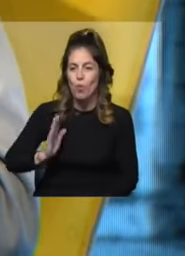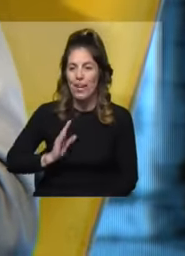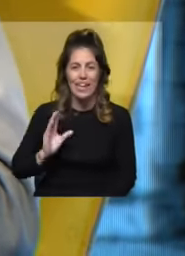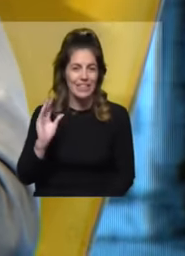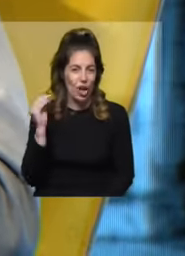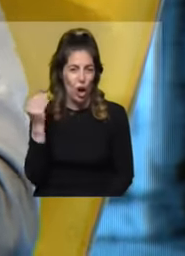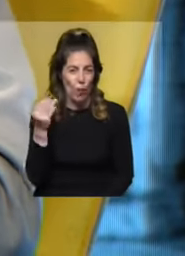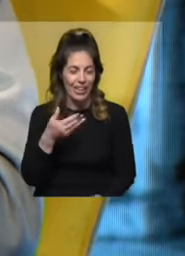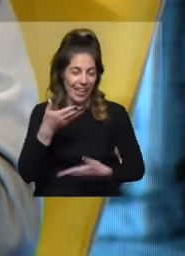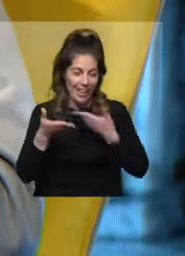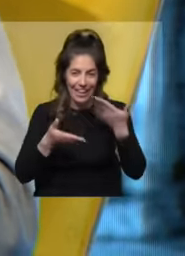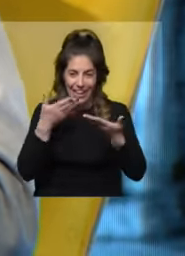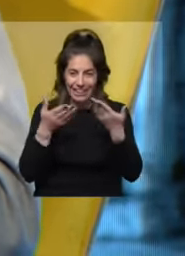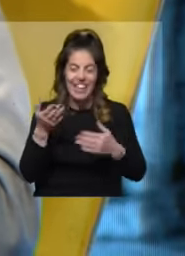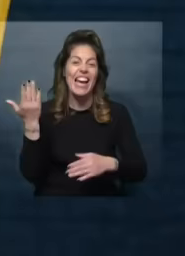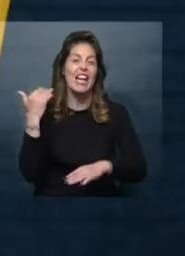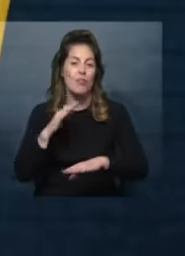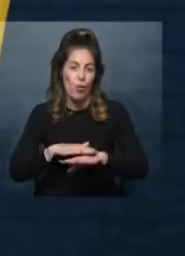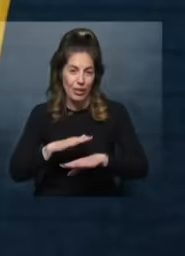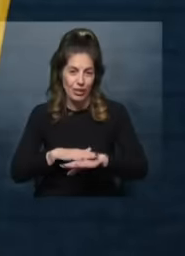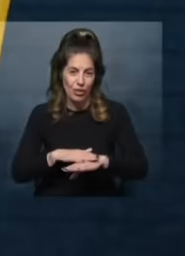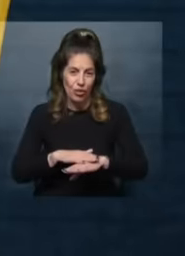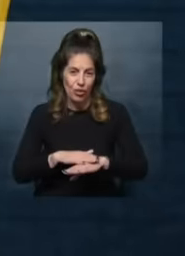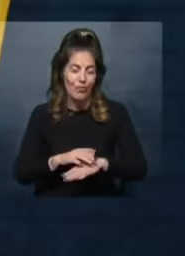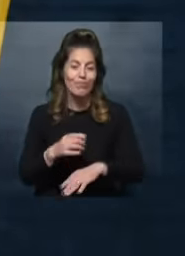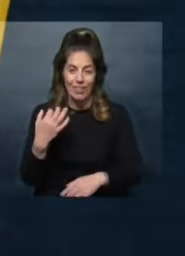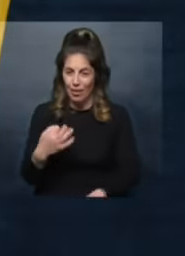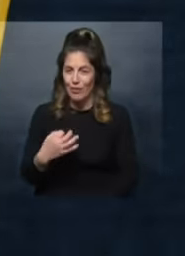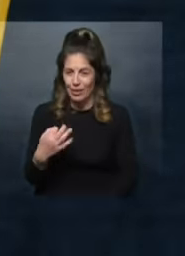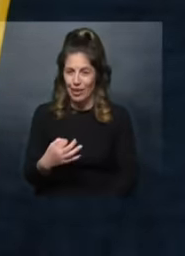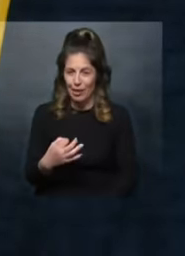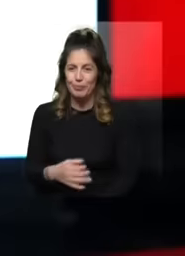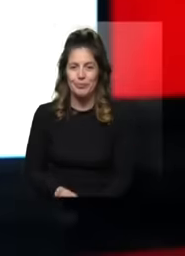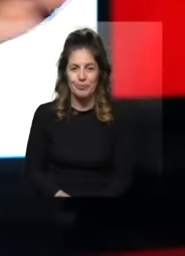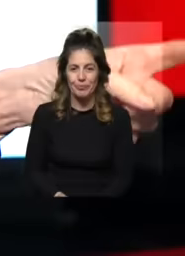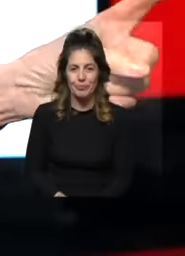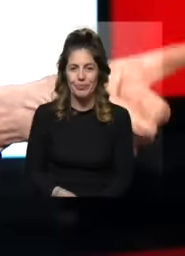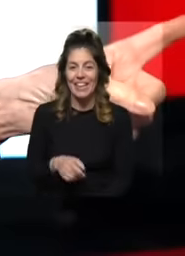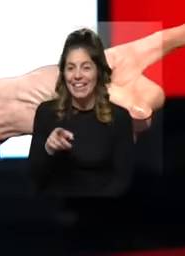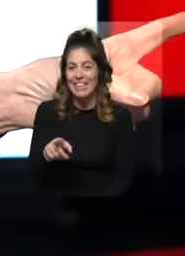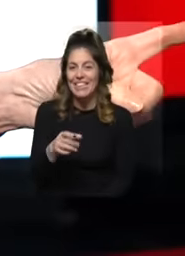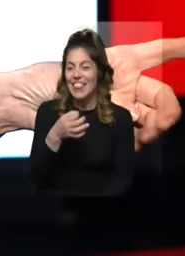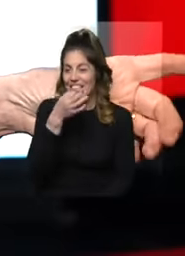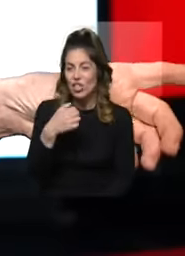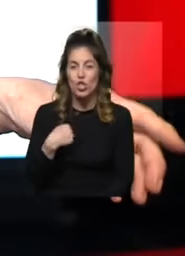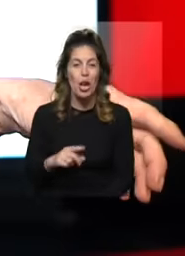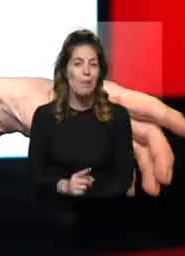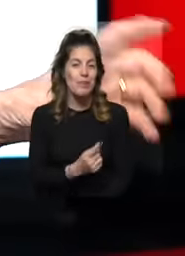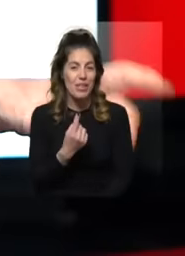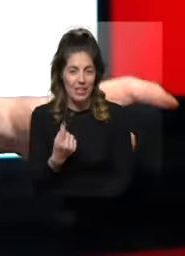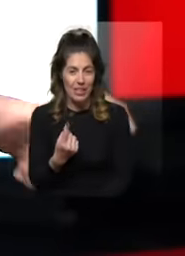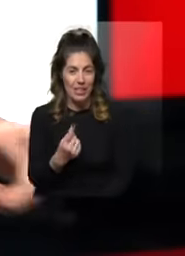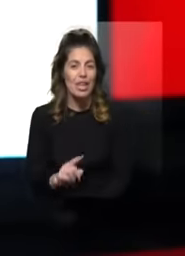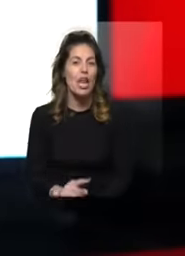que canten. No, en ese momento. No, en ese momento. Es verdad. No. Vera decía que yo soy la primera. Yo